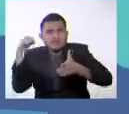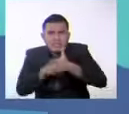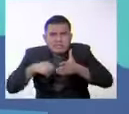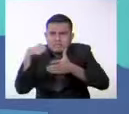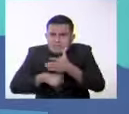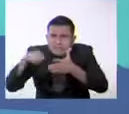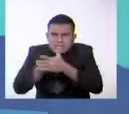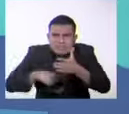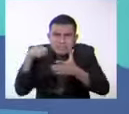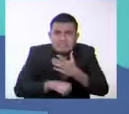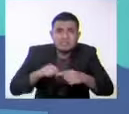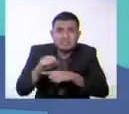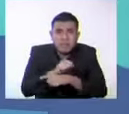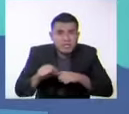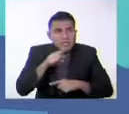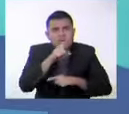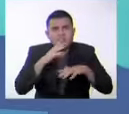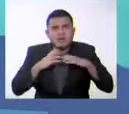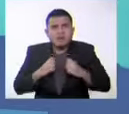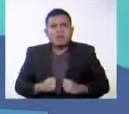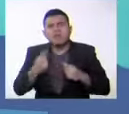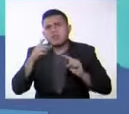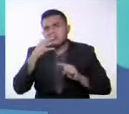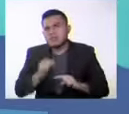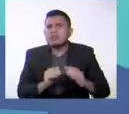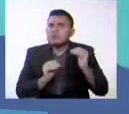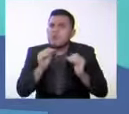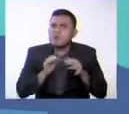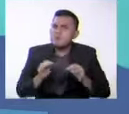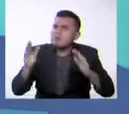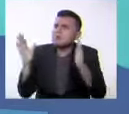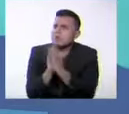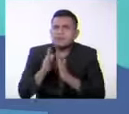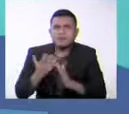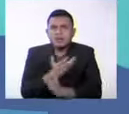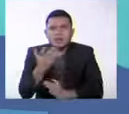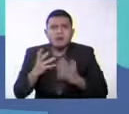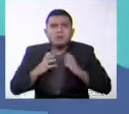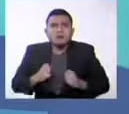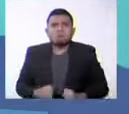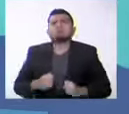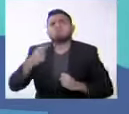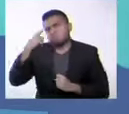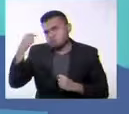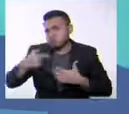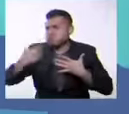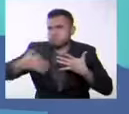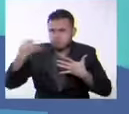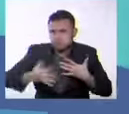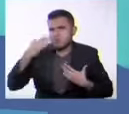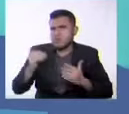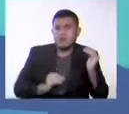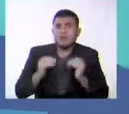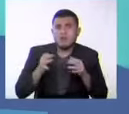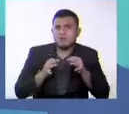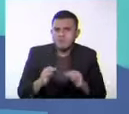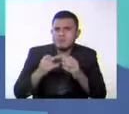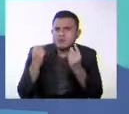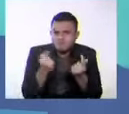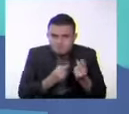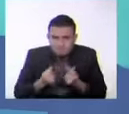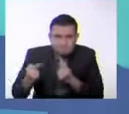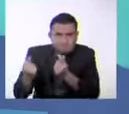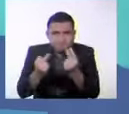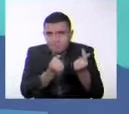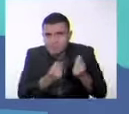los estados. Es decir, ella pide a los estados que se legisle y que se tomen medidas urgentes a partir de